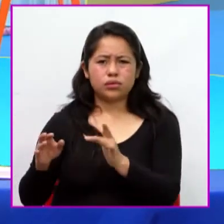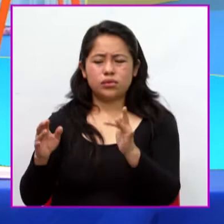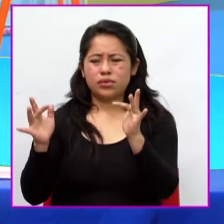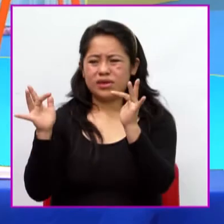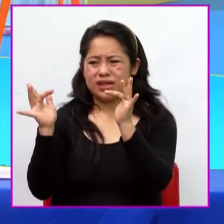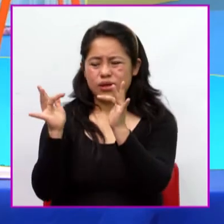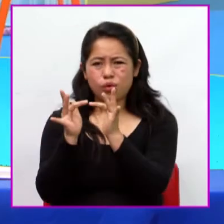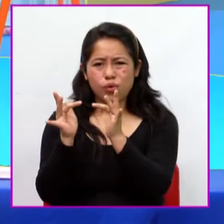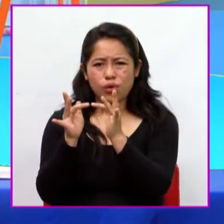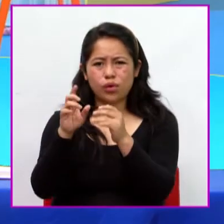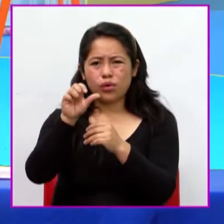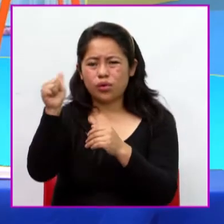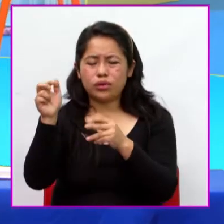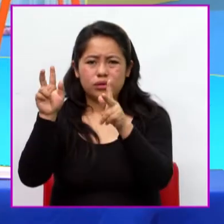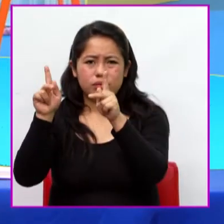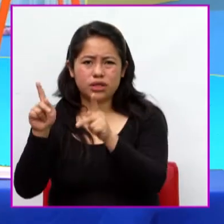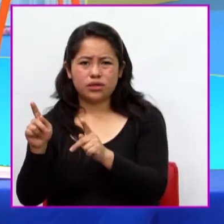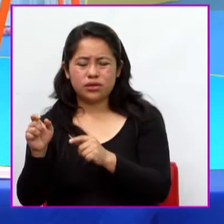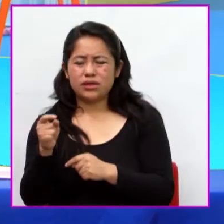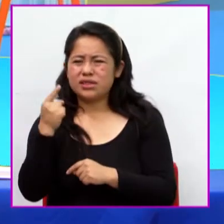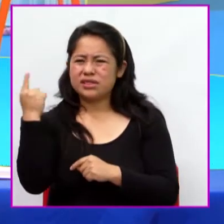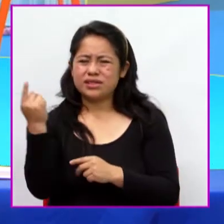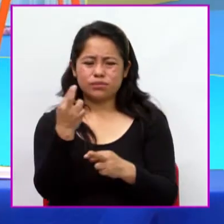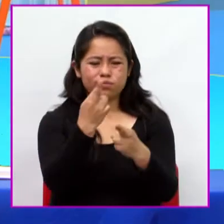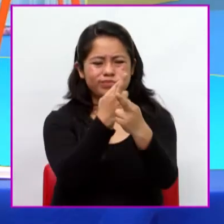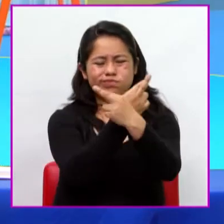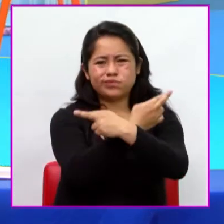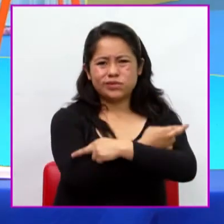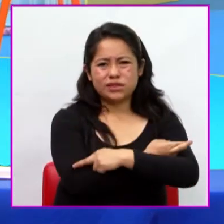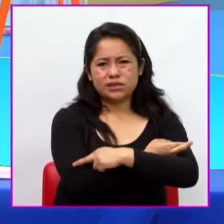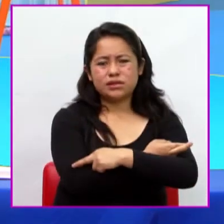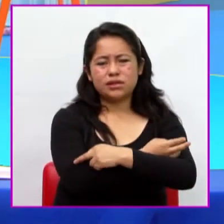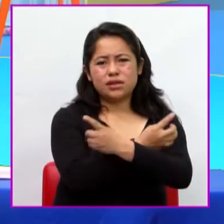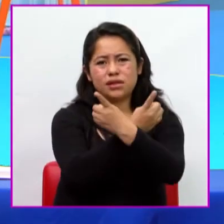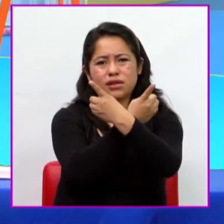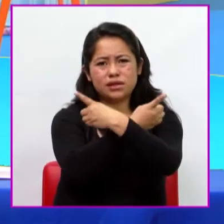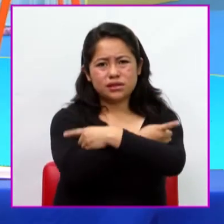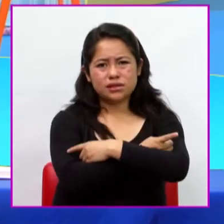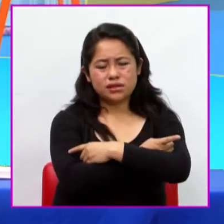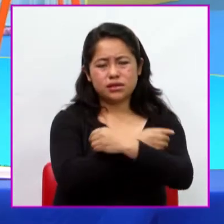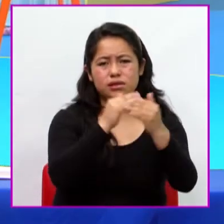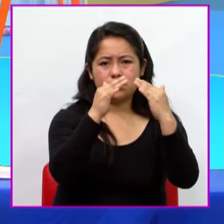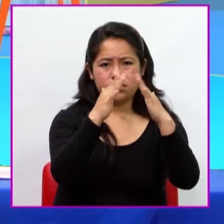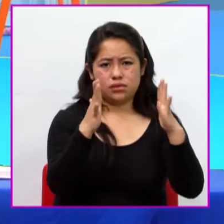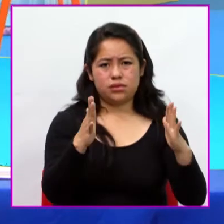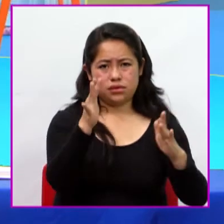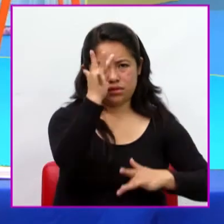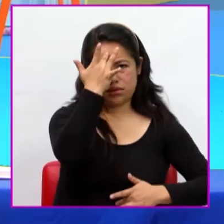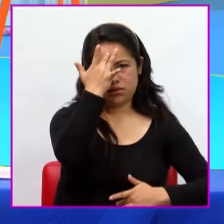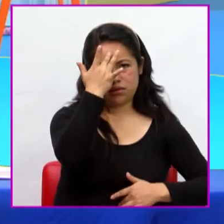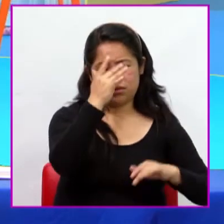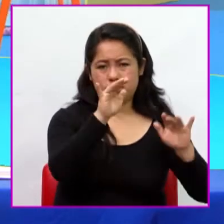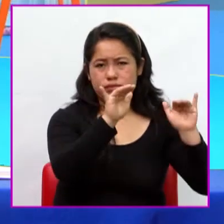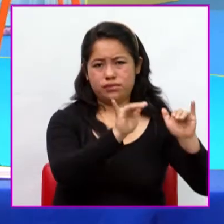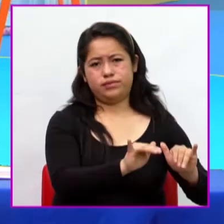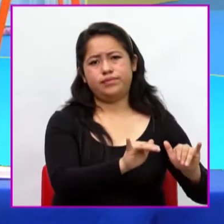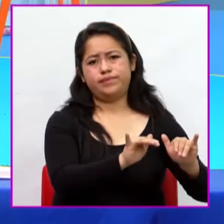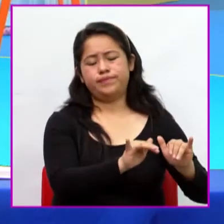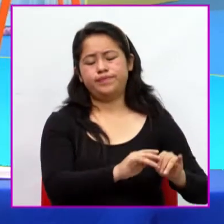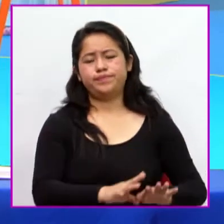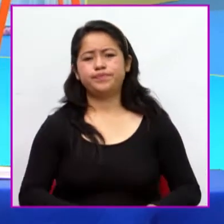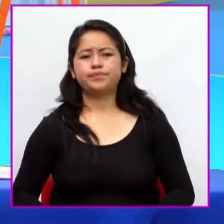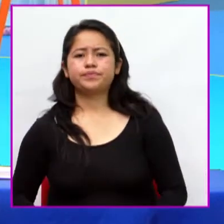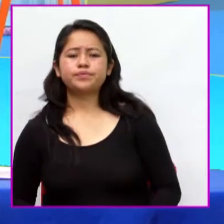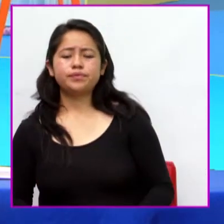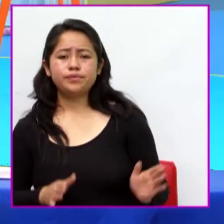Reposando en casa. Siempre debe reposar en casa la persona que está infectada. Ahora les hablaré de los trastornos